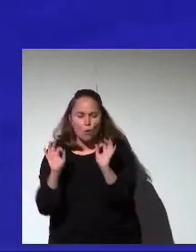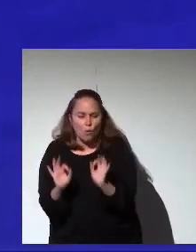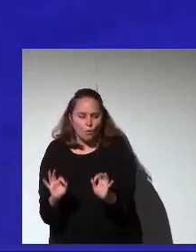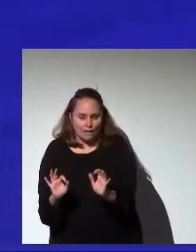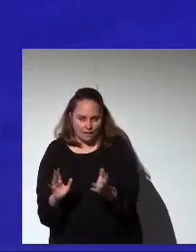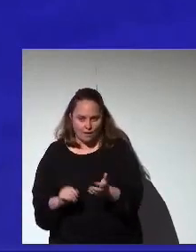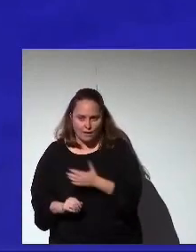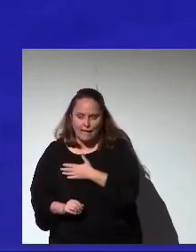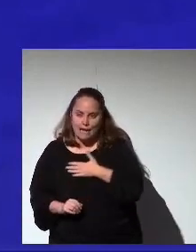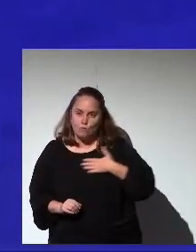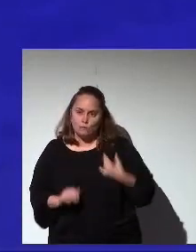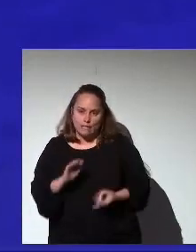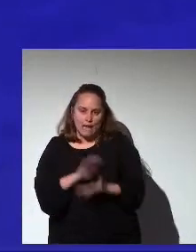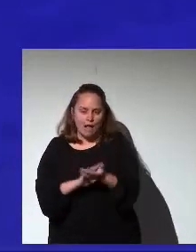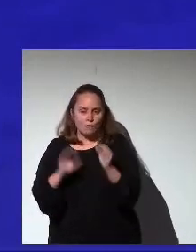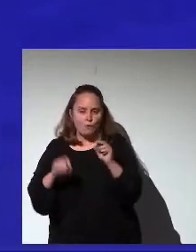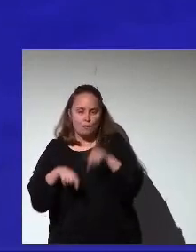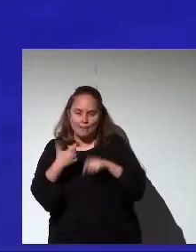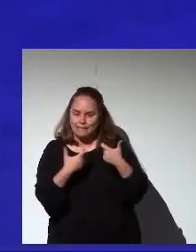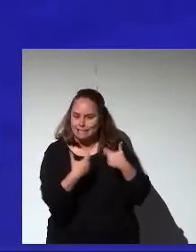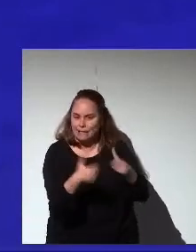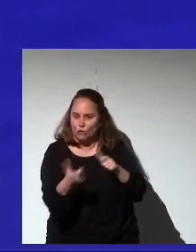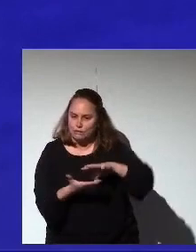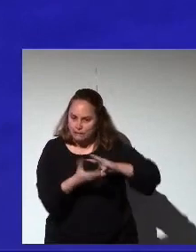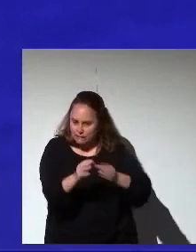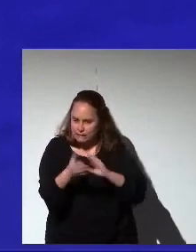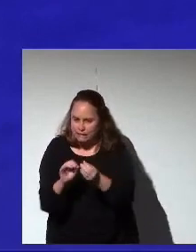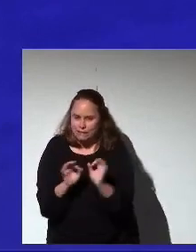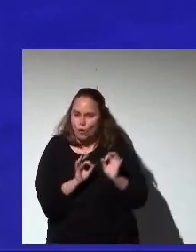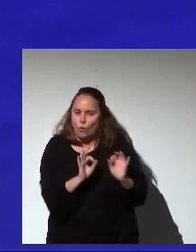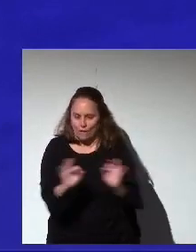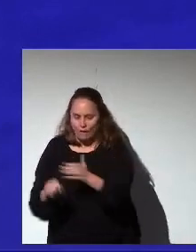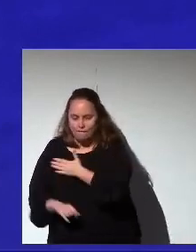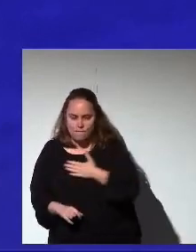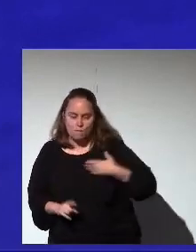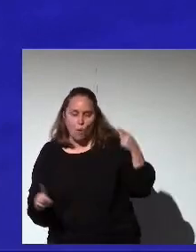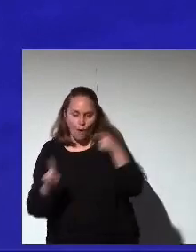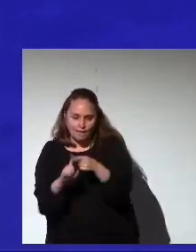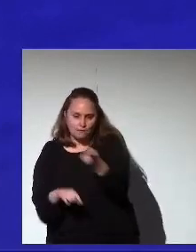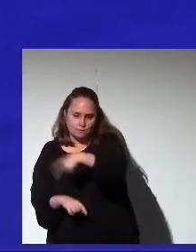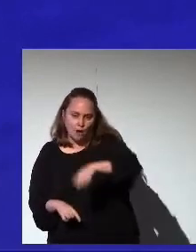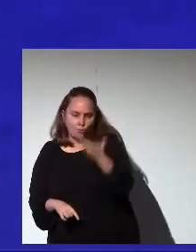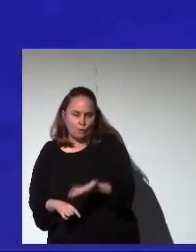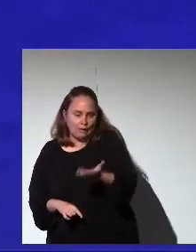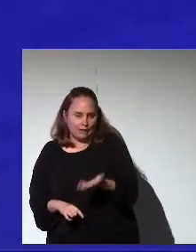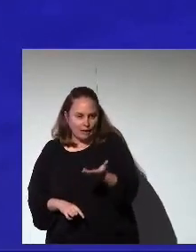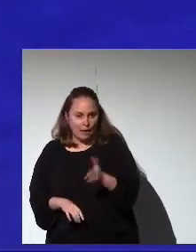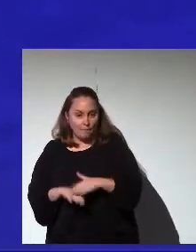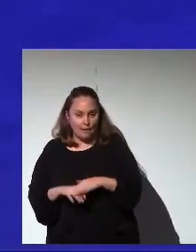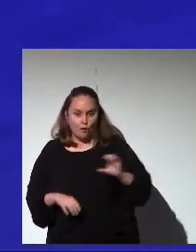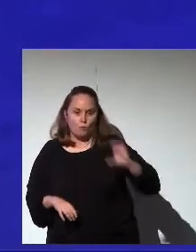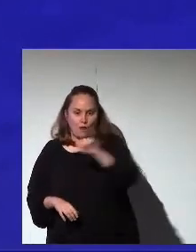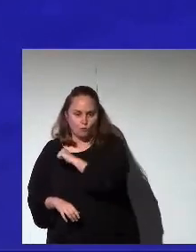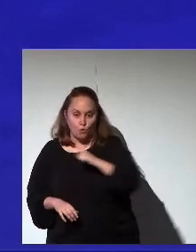concreta, una formación sectorial sobre materias concretas que sean importantes en cada lugar. Porque lo que cada